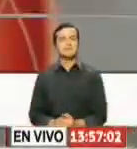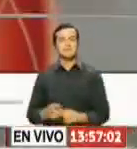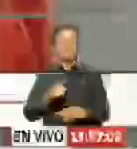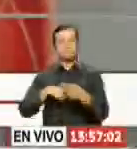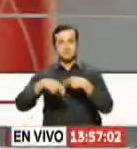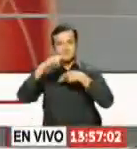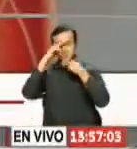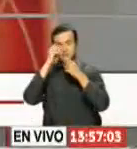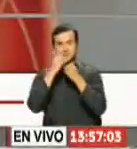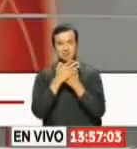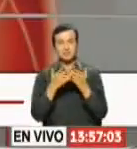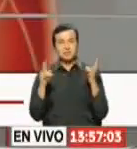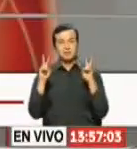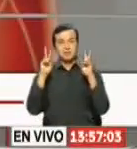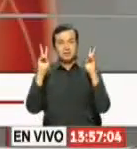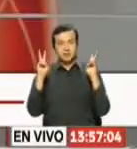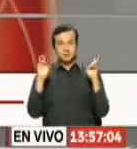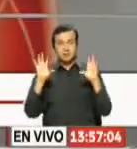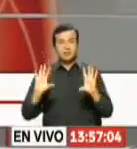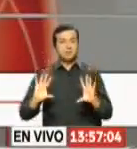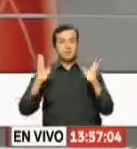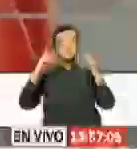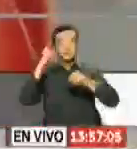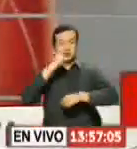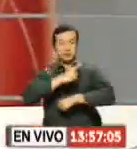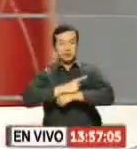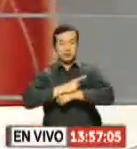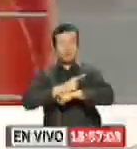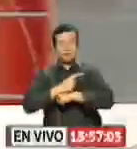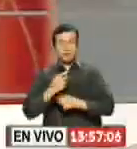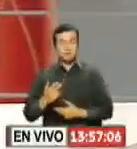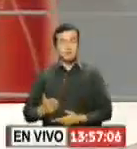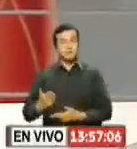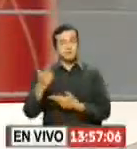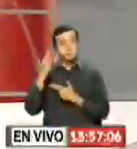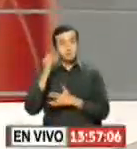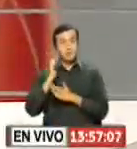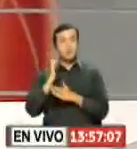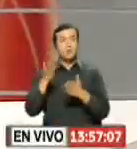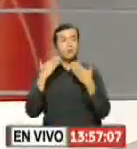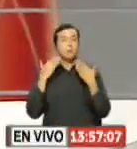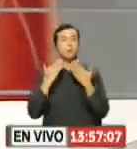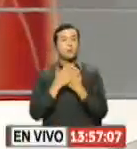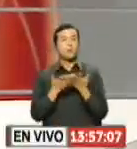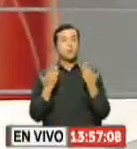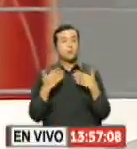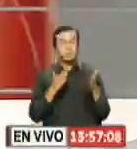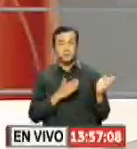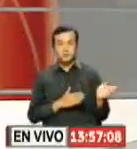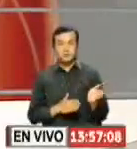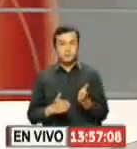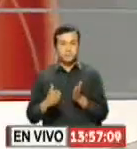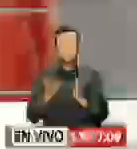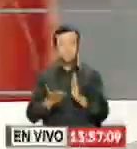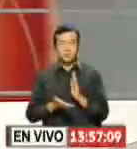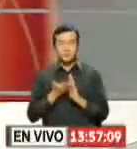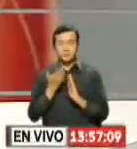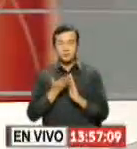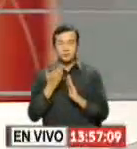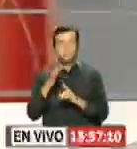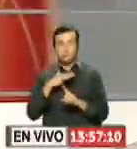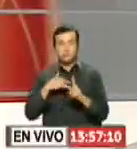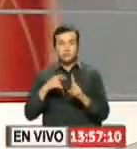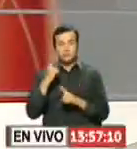Regresamos con más noticias. En el marco de las celebraciones por el Día de la Fuerza Aérea Ecuatoriana en Guayaquil se efectuó una ceremonia de ascensos a